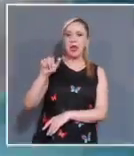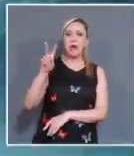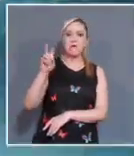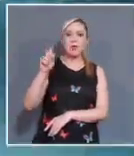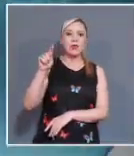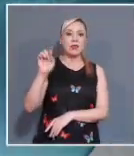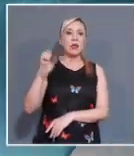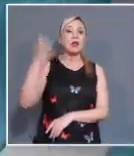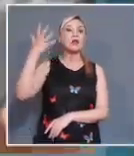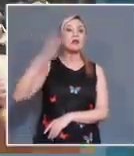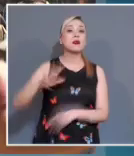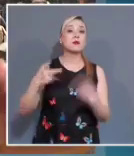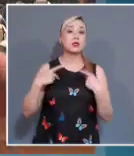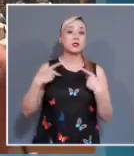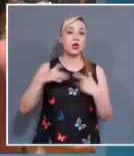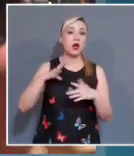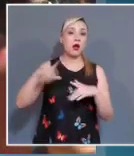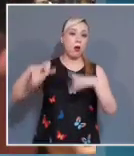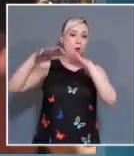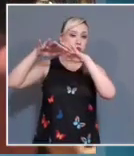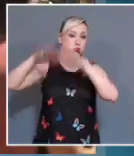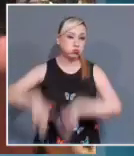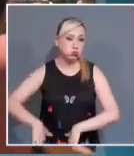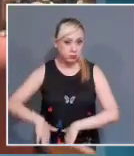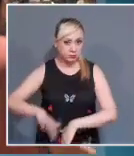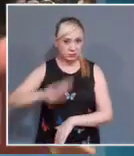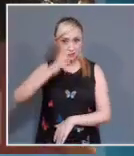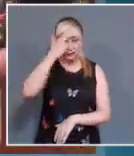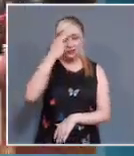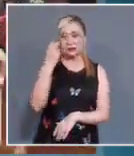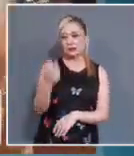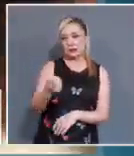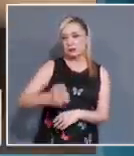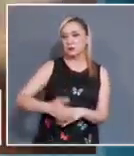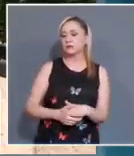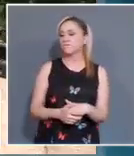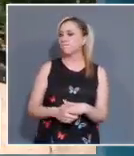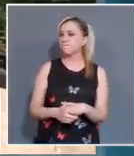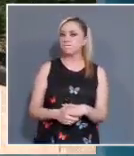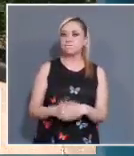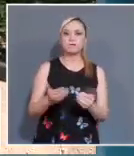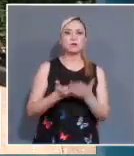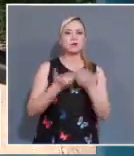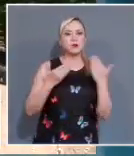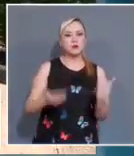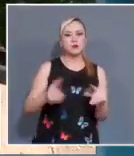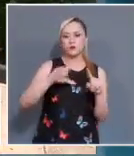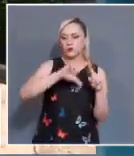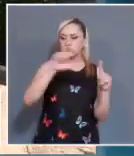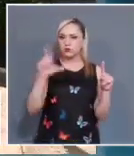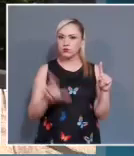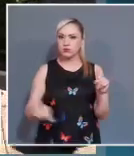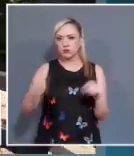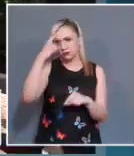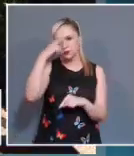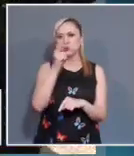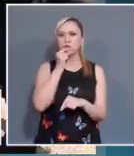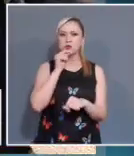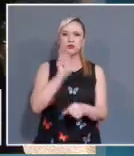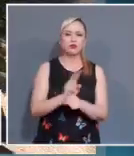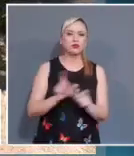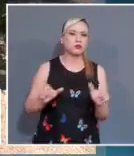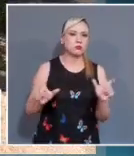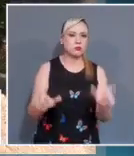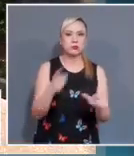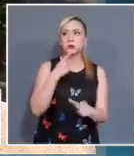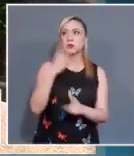personas. De acuerdo con el Secretariado Ejecutivo del Sistema Nacional de Seguridad Pública, en los primeros 4 meses del